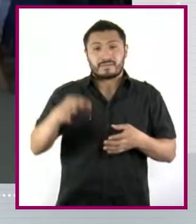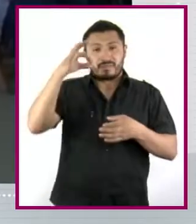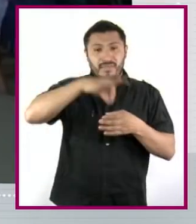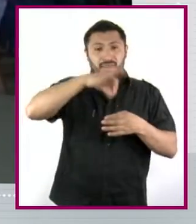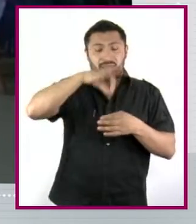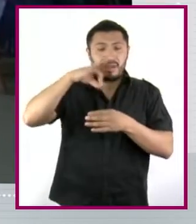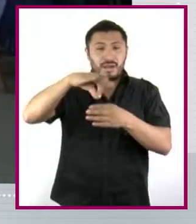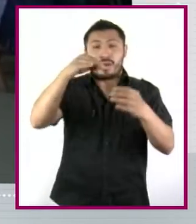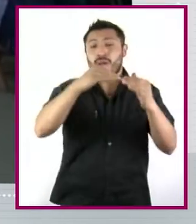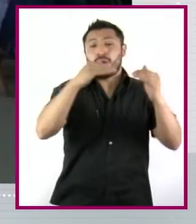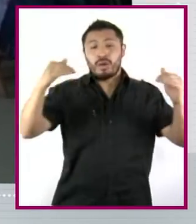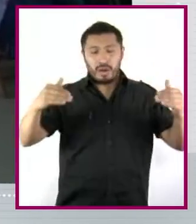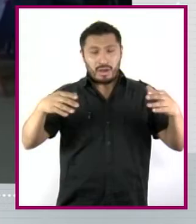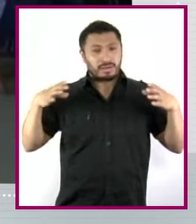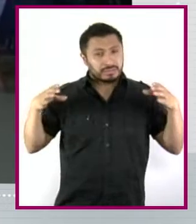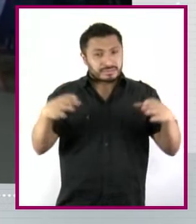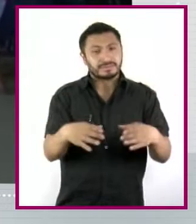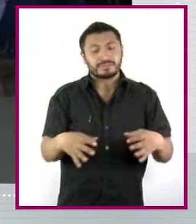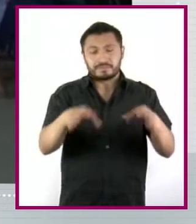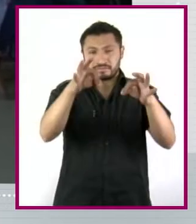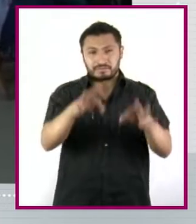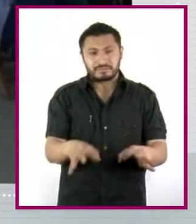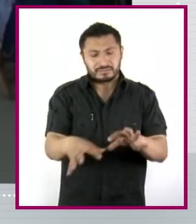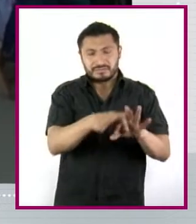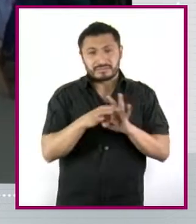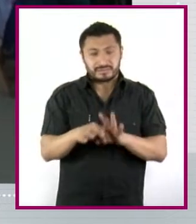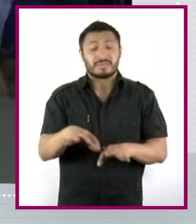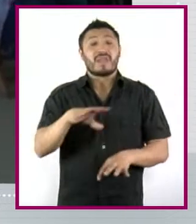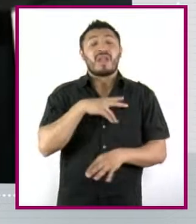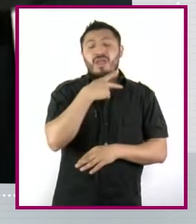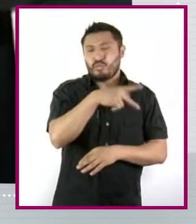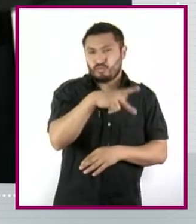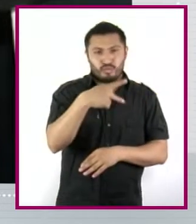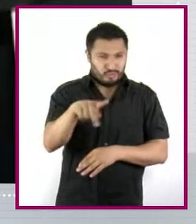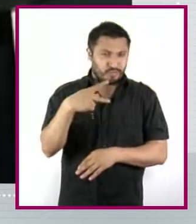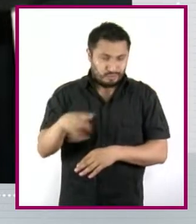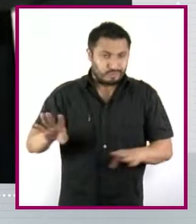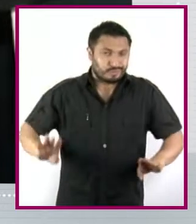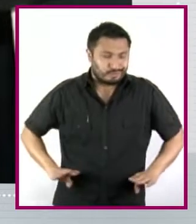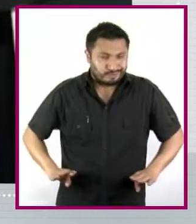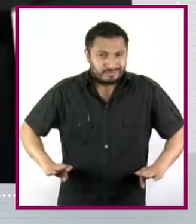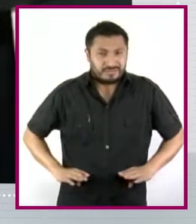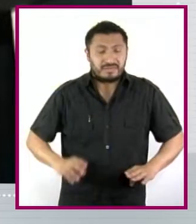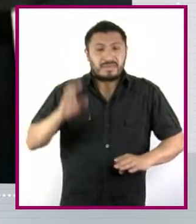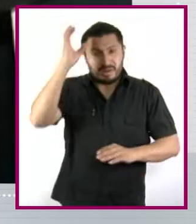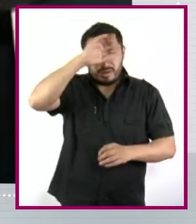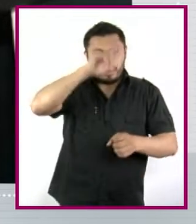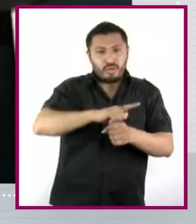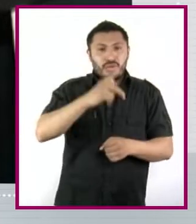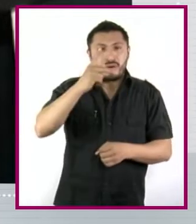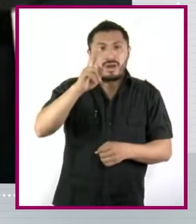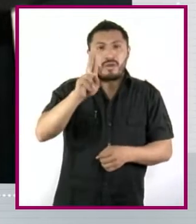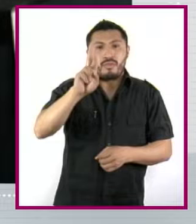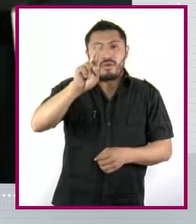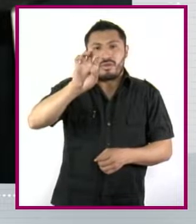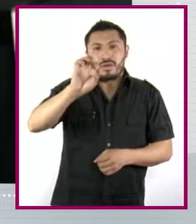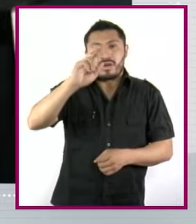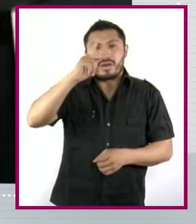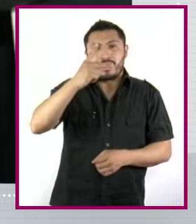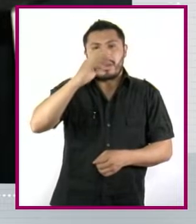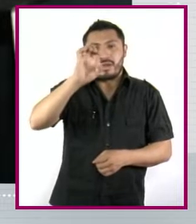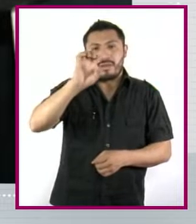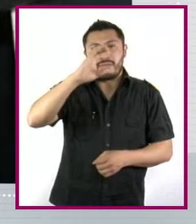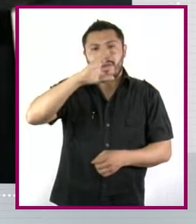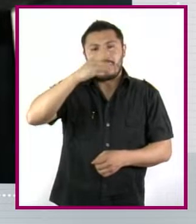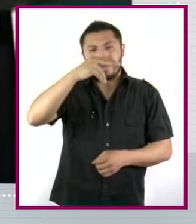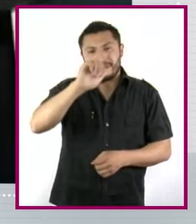democrática y comunitaria en las decisiones, pues es muy propia de ellos. La cultura purépecha, su identidad, sobre todo su